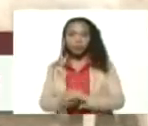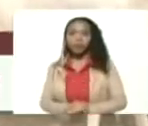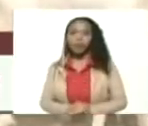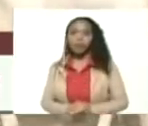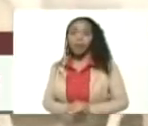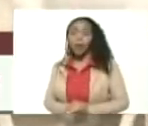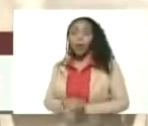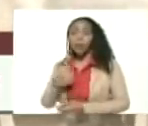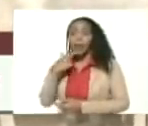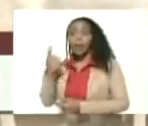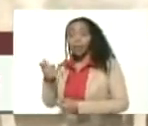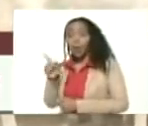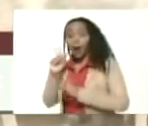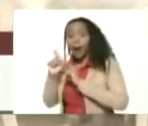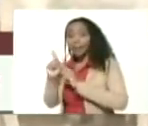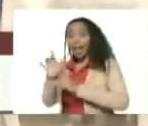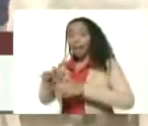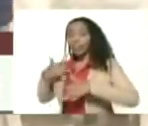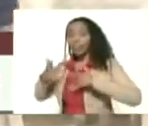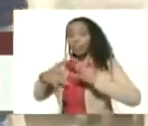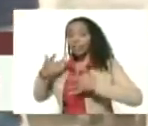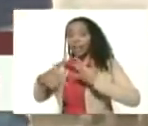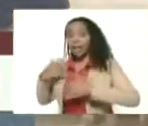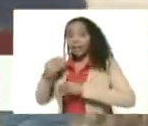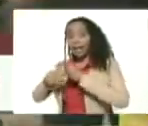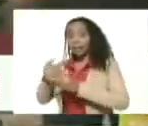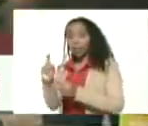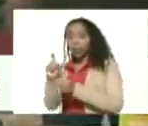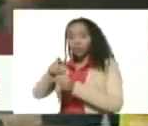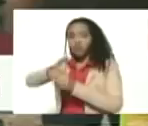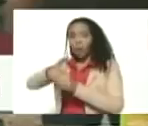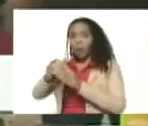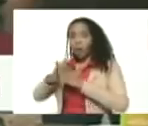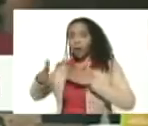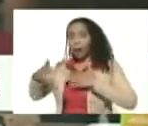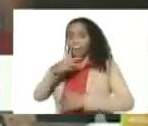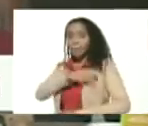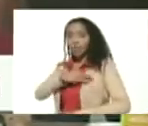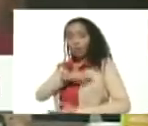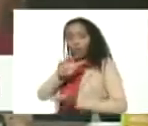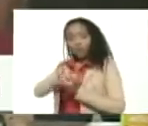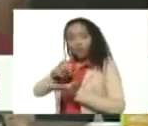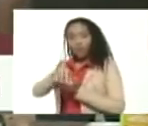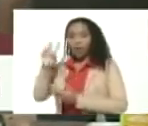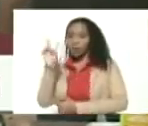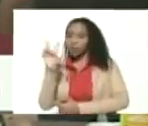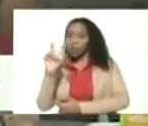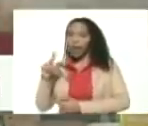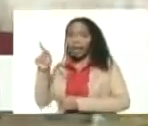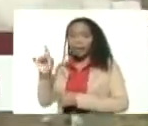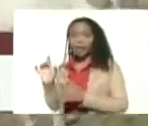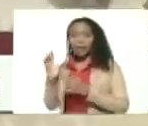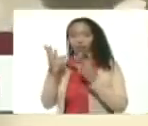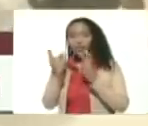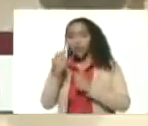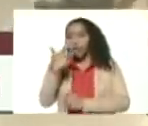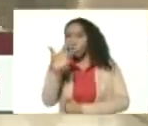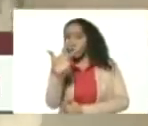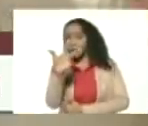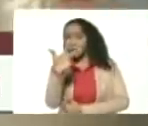indicó, esta actividad, este plan se inscribe dentro de la gran misión AgroVenezuela en el vértice número